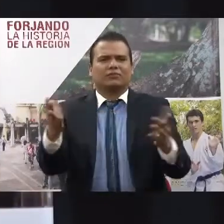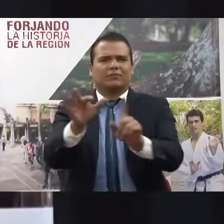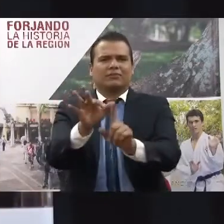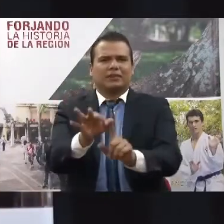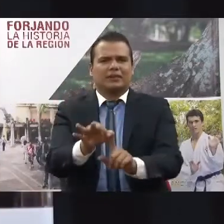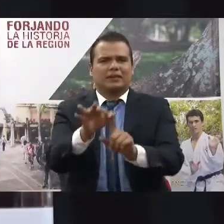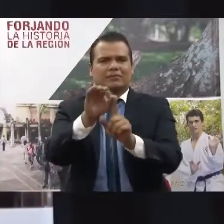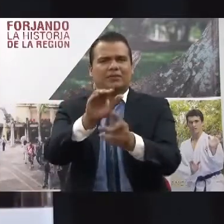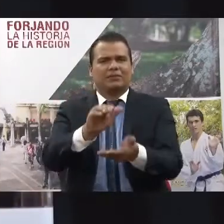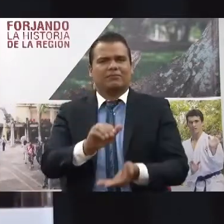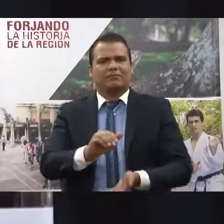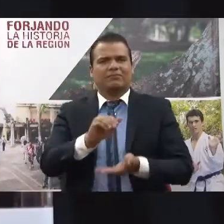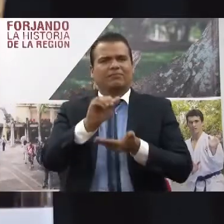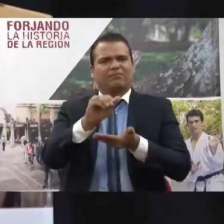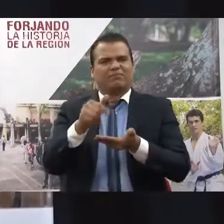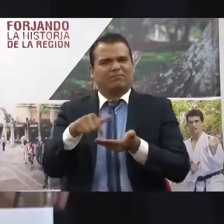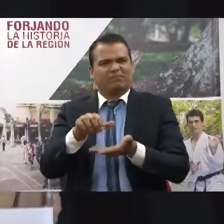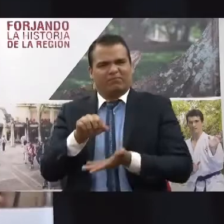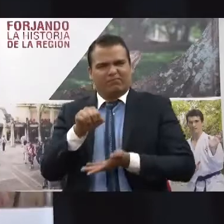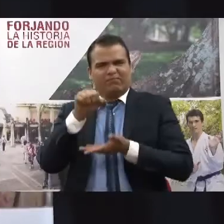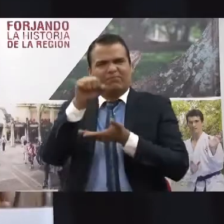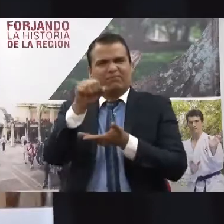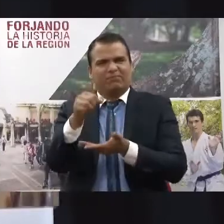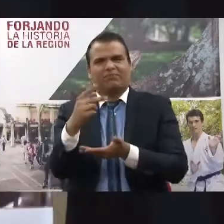denominado el kit de graduación.